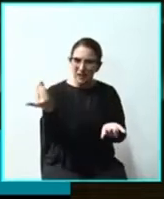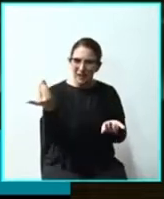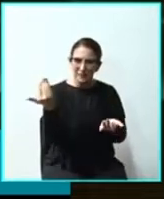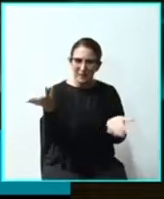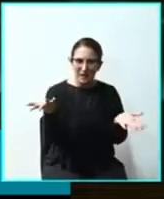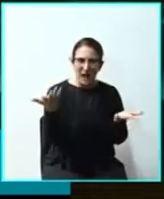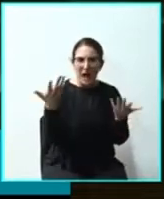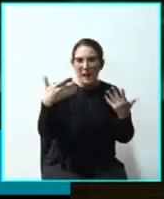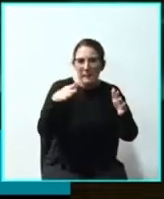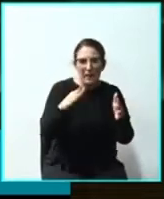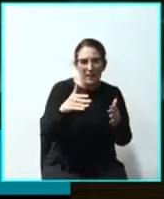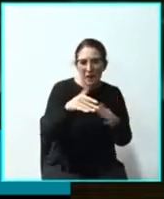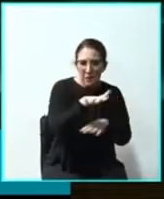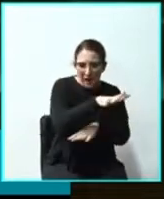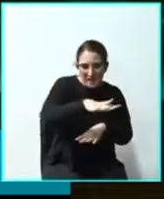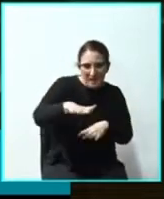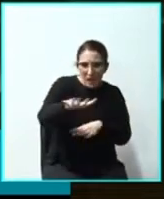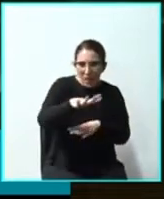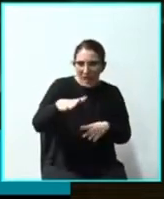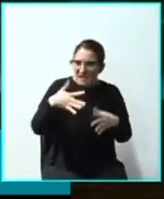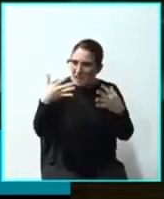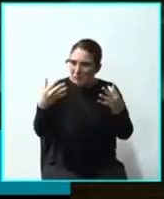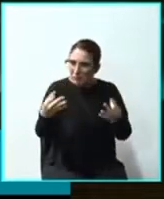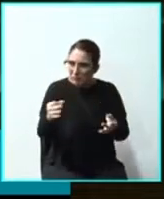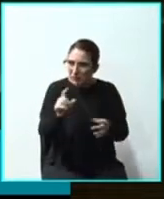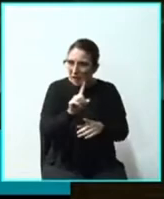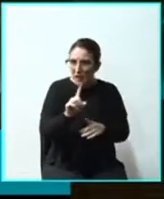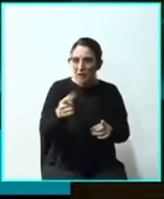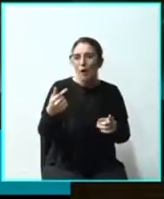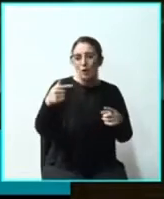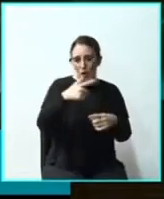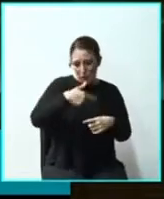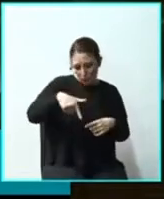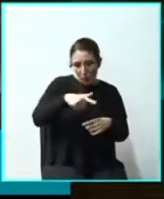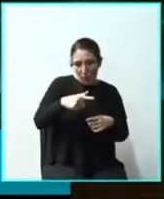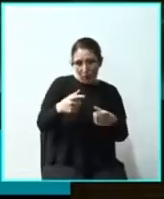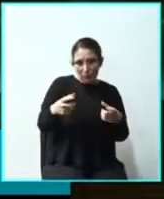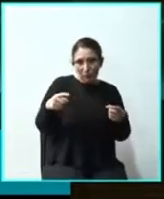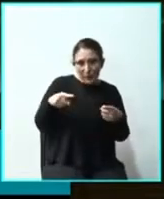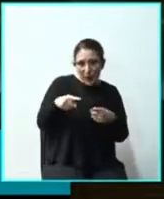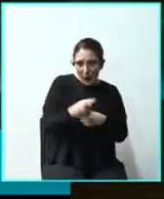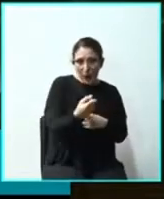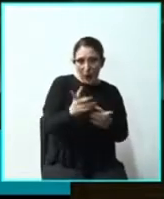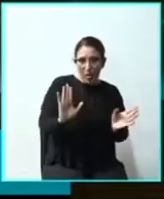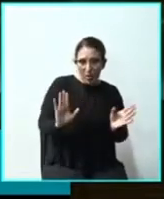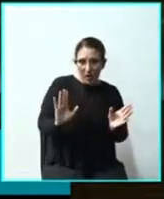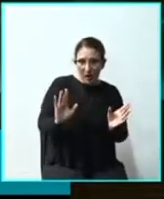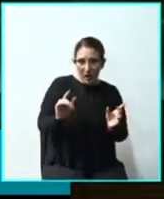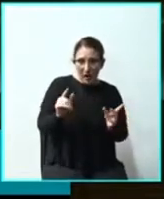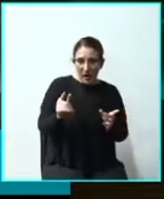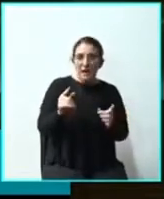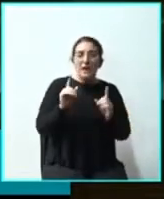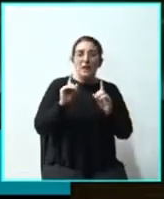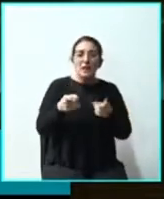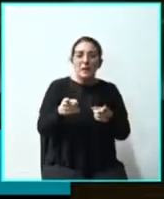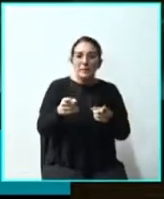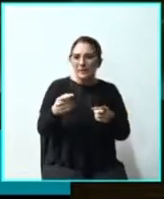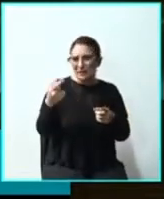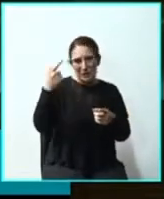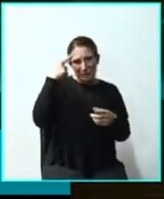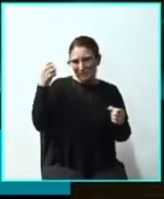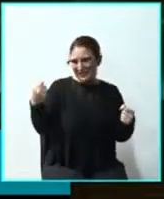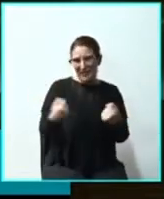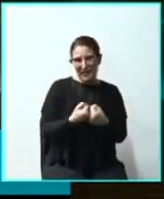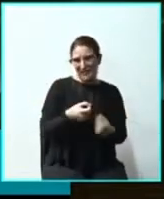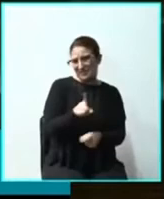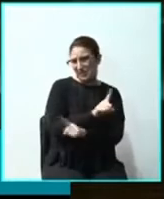inseguridad que el propio régimen creó. Entonces nosotros vamos a rechazar esto y vamos a ir a fondo, no estamos de acuerdo para nada con este punto de vista que se está